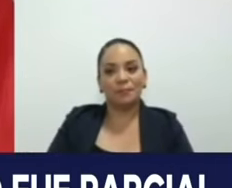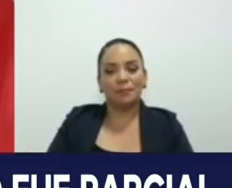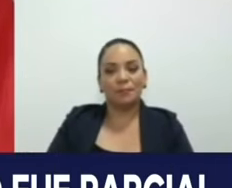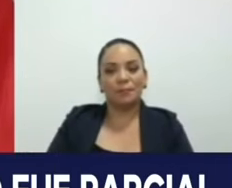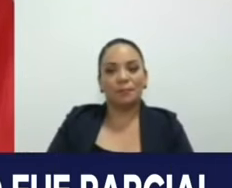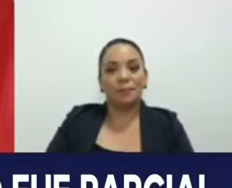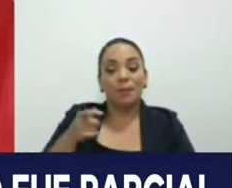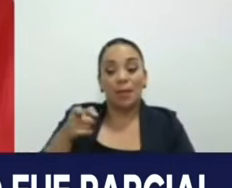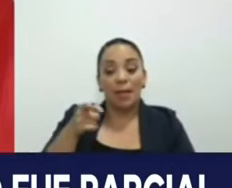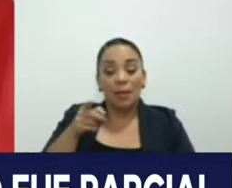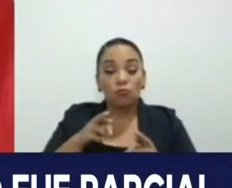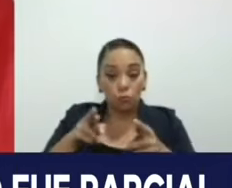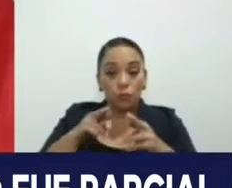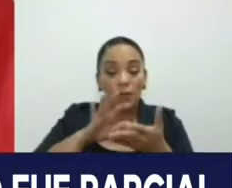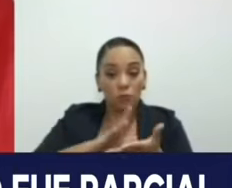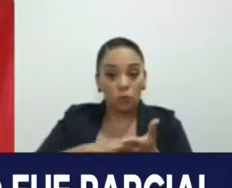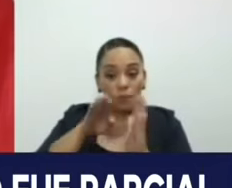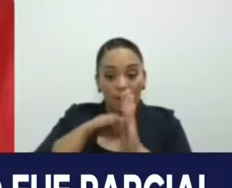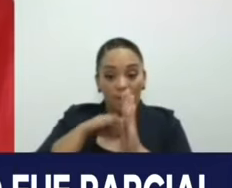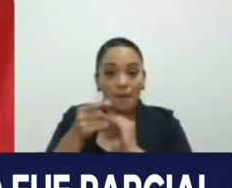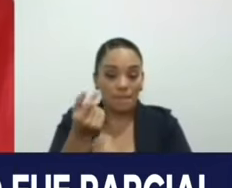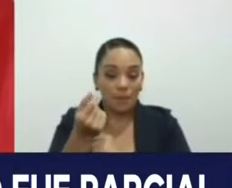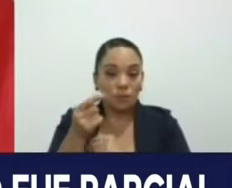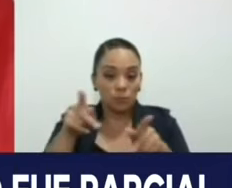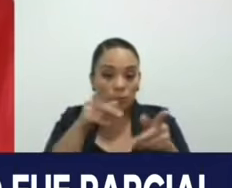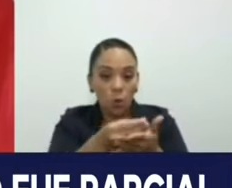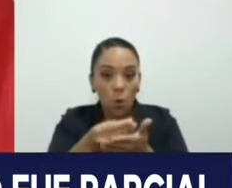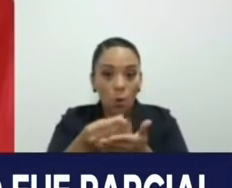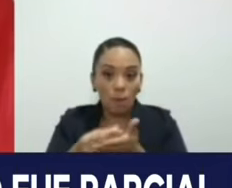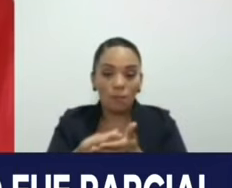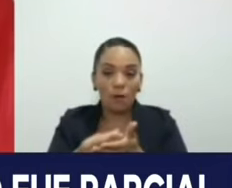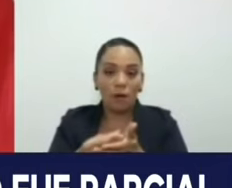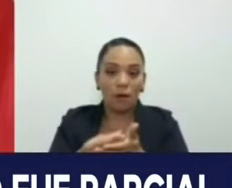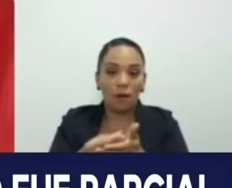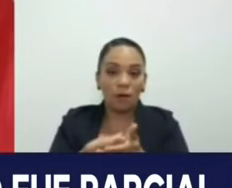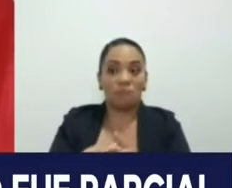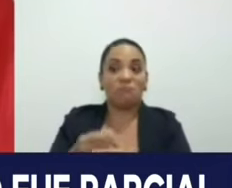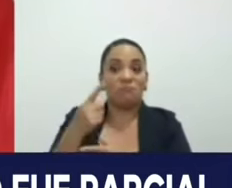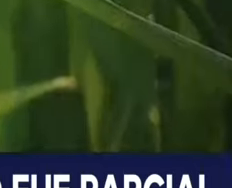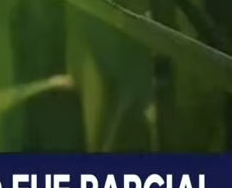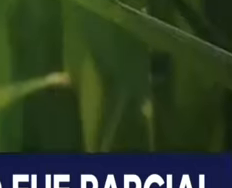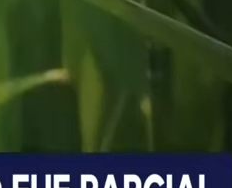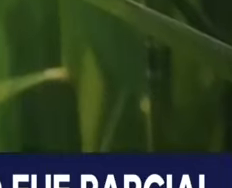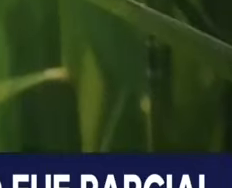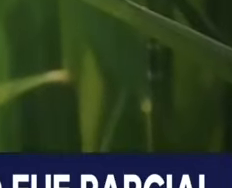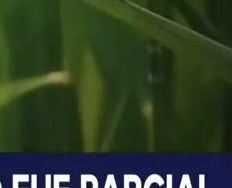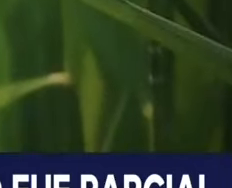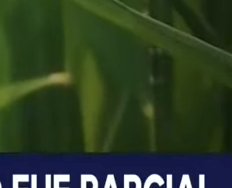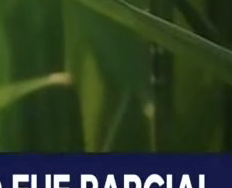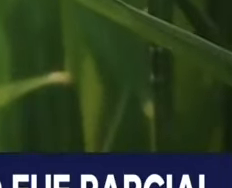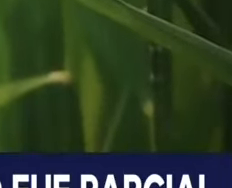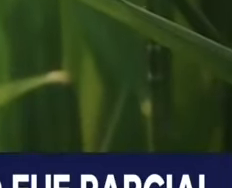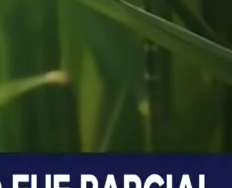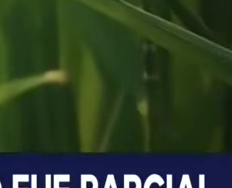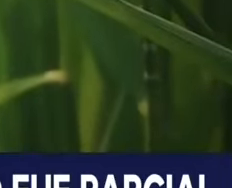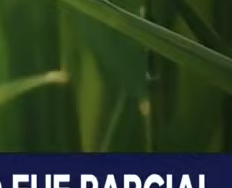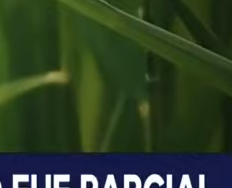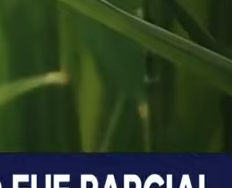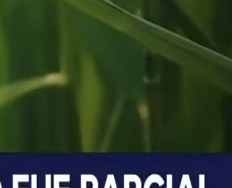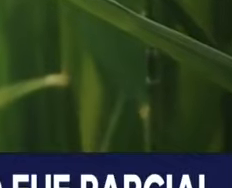bajarle el precio al consumidor es algo que la gente pac y el pac y los gobiernos del pac nunca hubiéramos